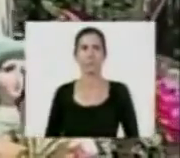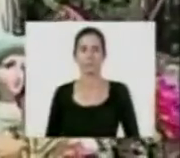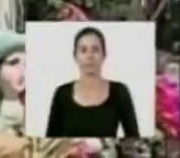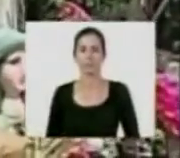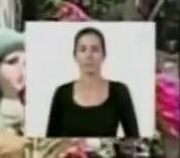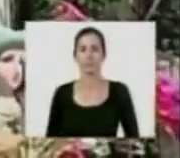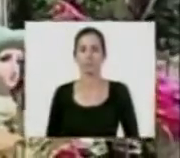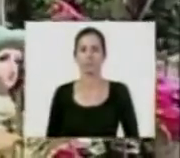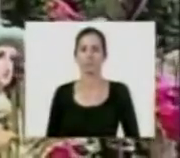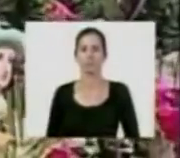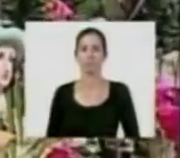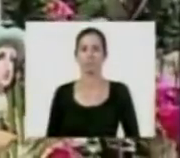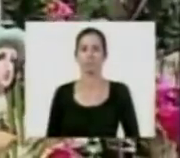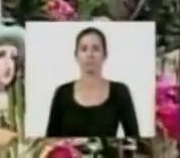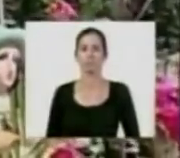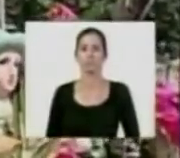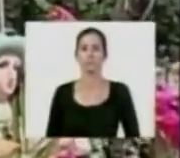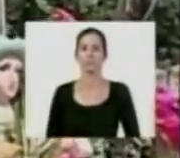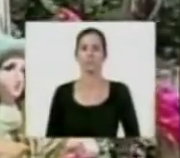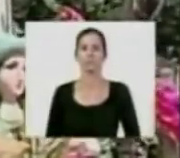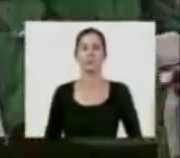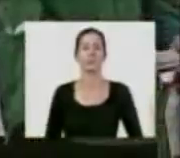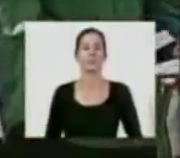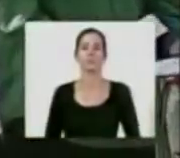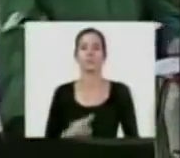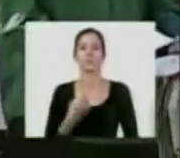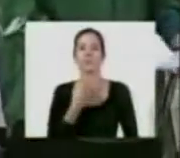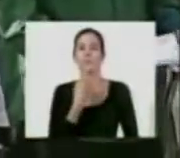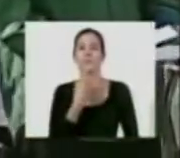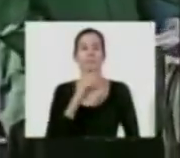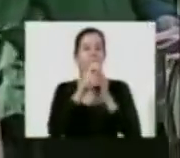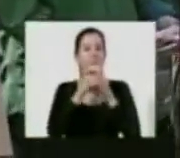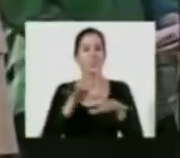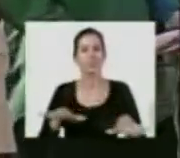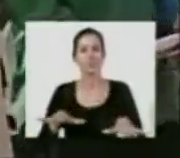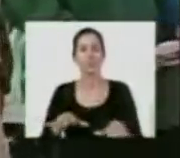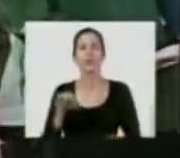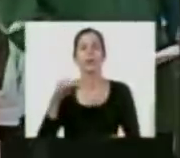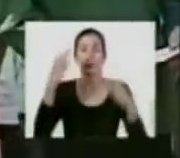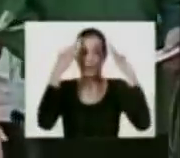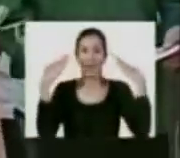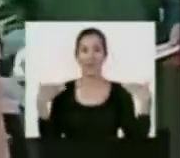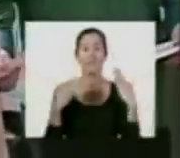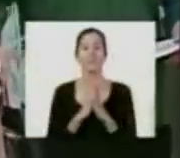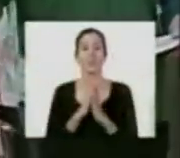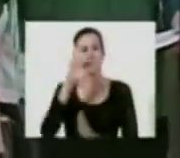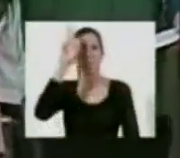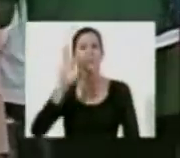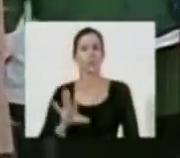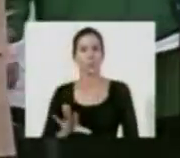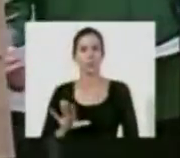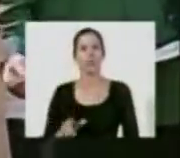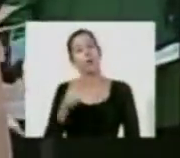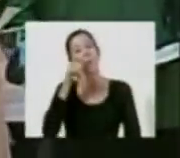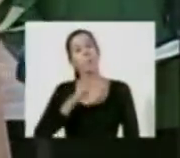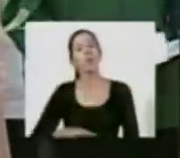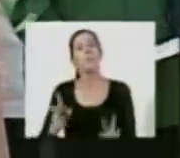invocar las bendiciones de la Divina Pastora para todo nuestro pueblo, para la paz de nuestra